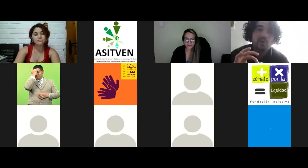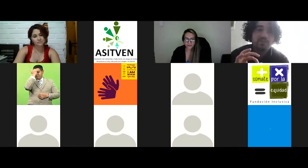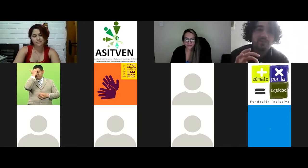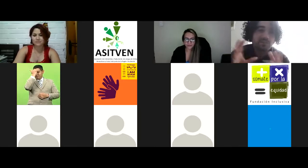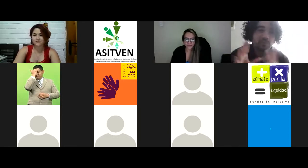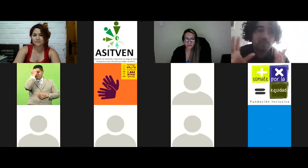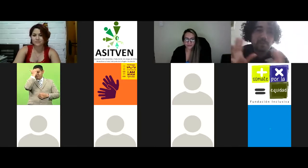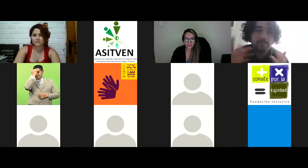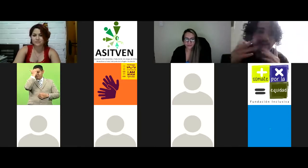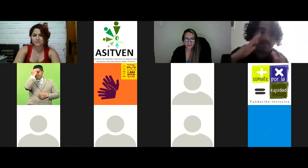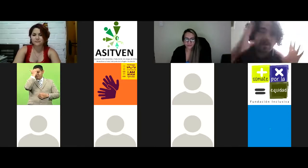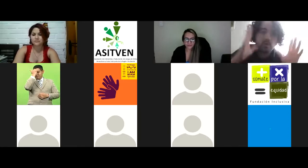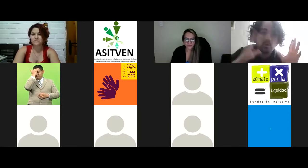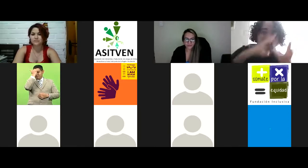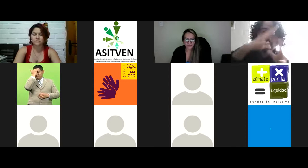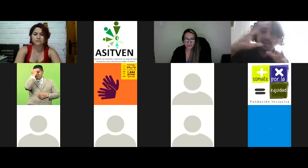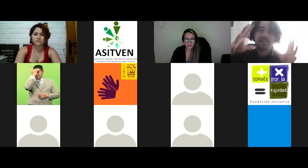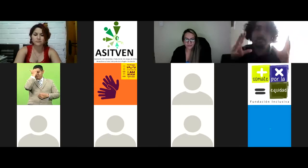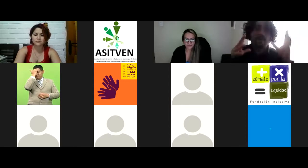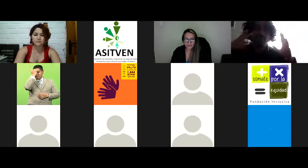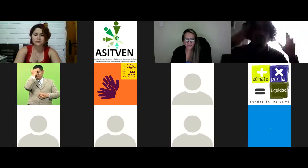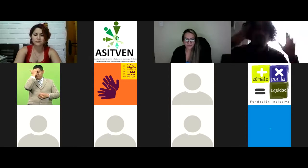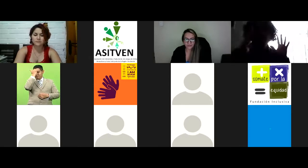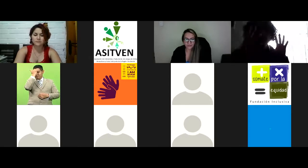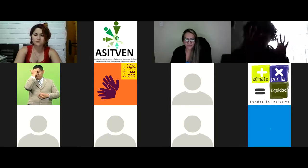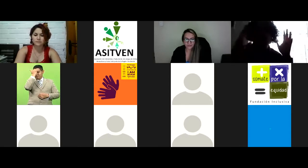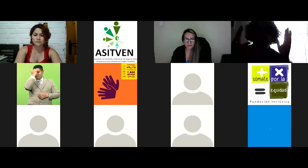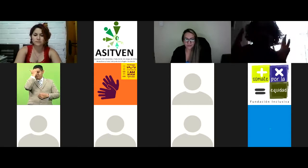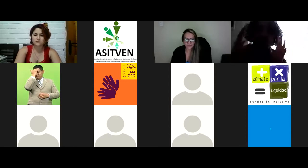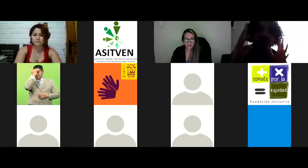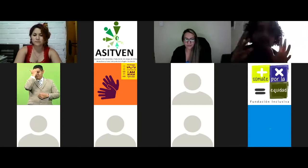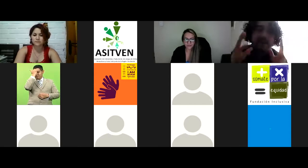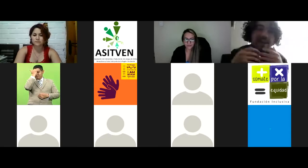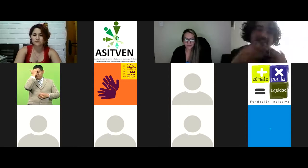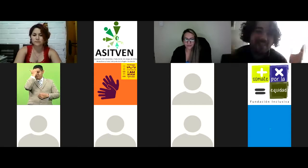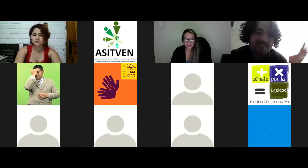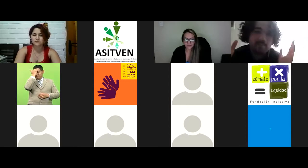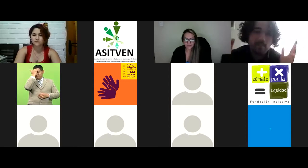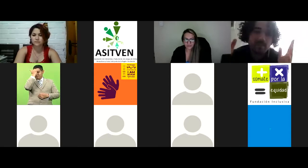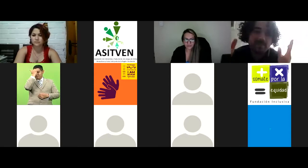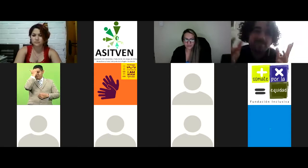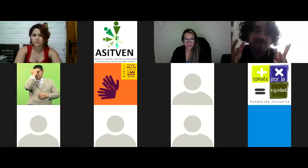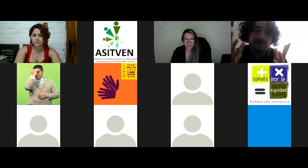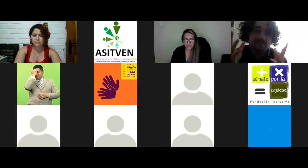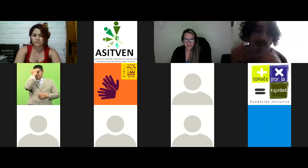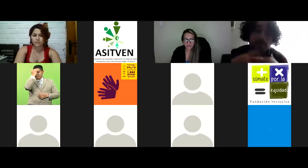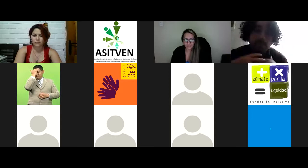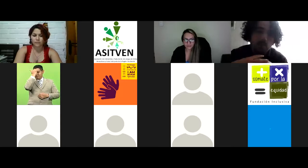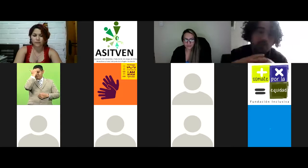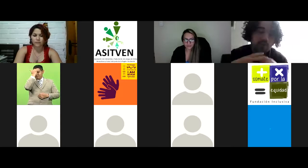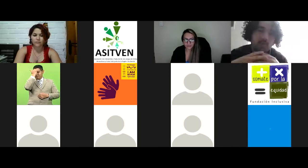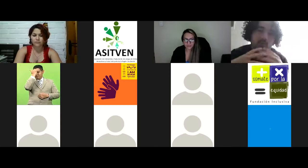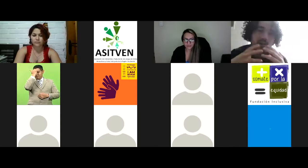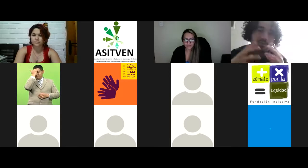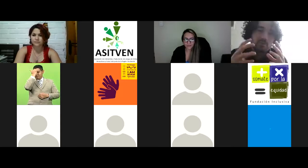hay cosas que si tú puedes explicar, digamos, colocándolas en el espacio y representándolas, la haces así, pues, porque a veces a mí me ha